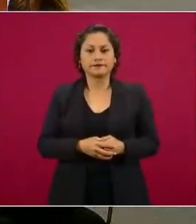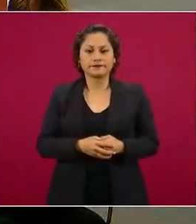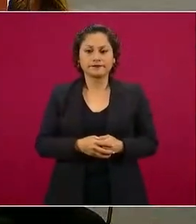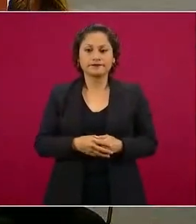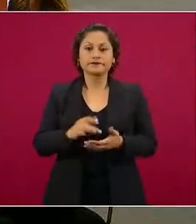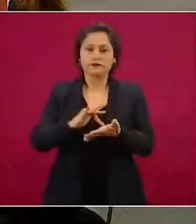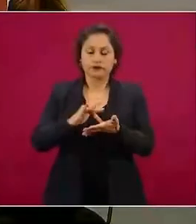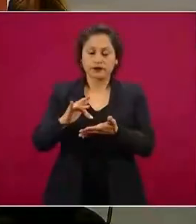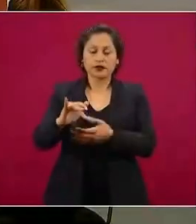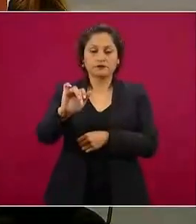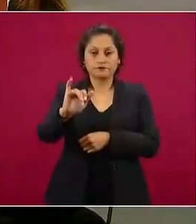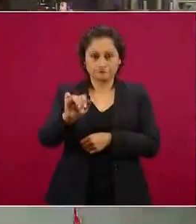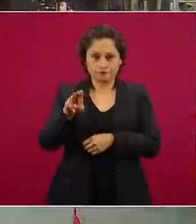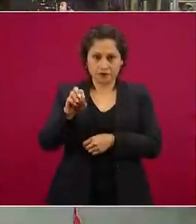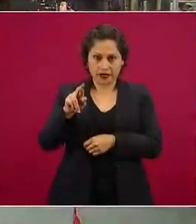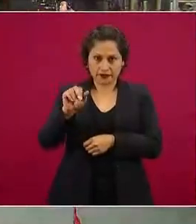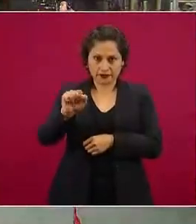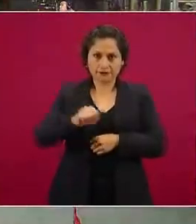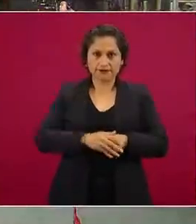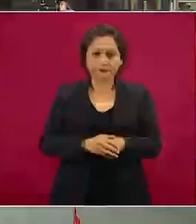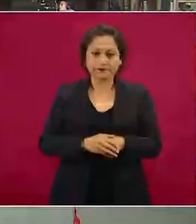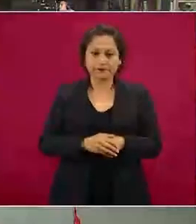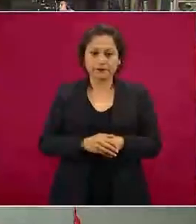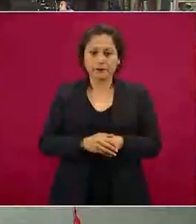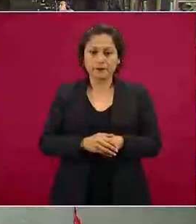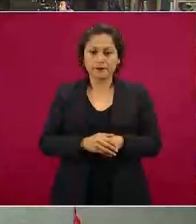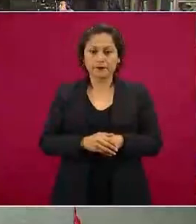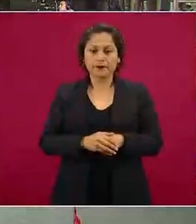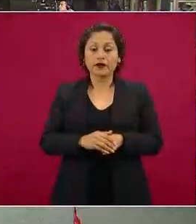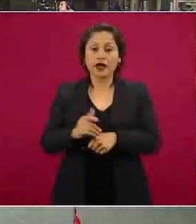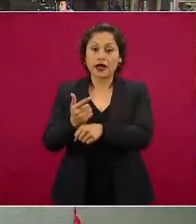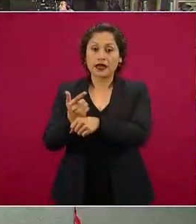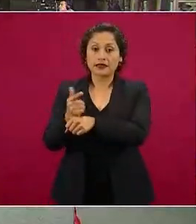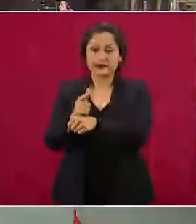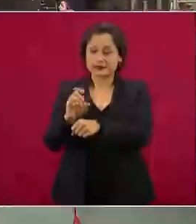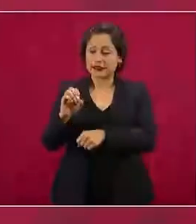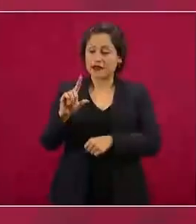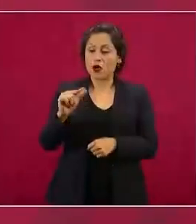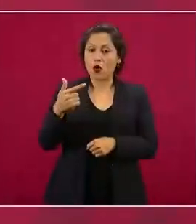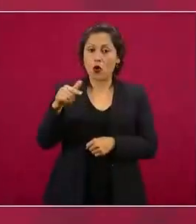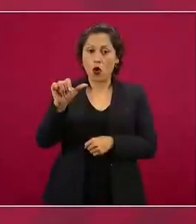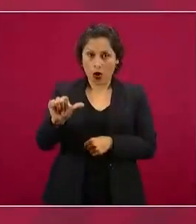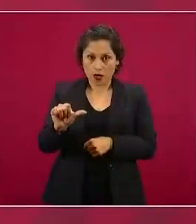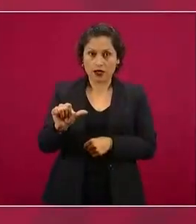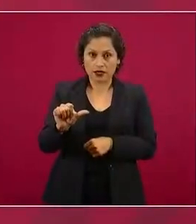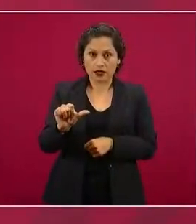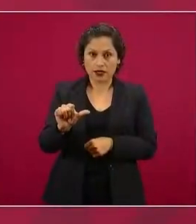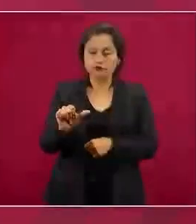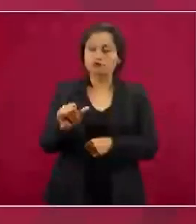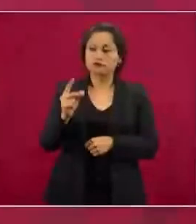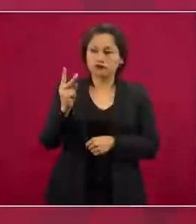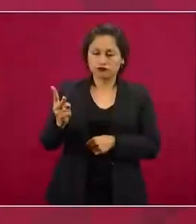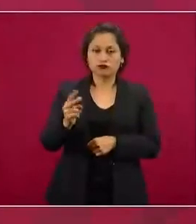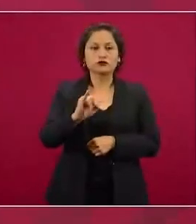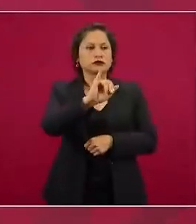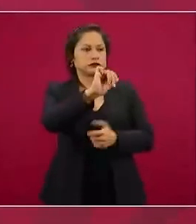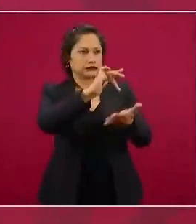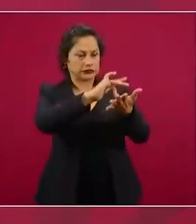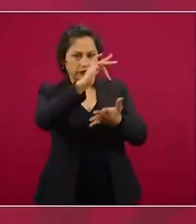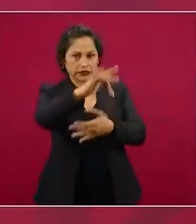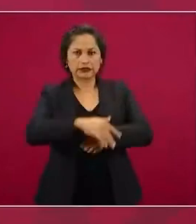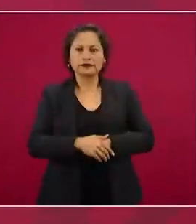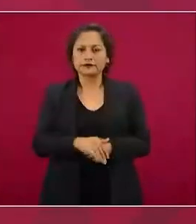Marisa, y con la licenciada Olga, los dos temas. Los casos agravios. Sí. Muchas gracias, se lo agradezco. Un